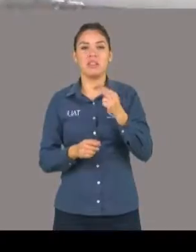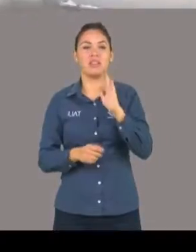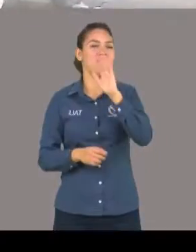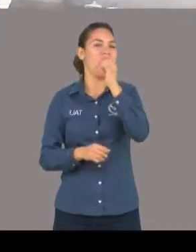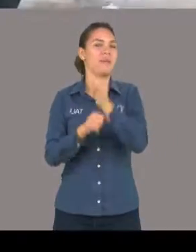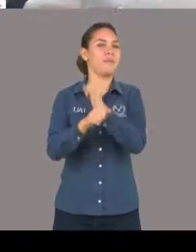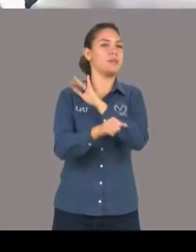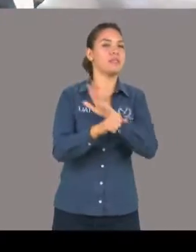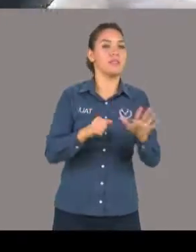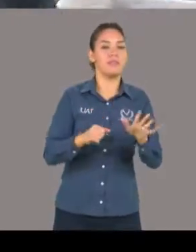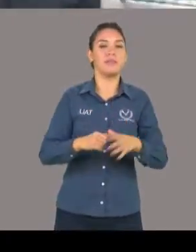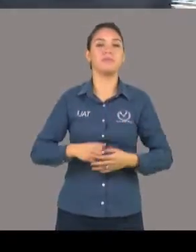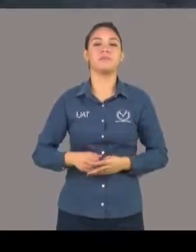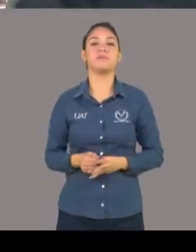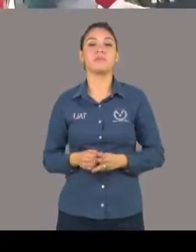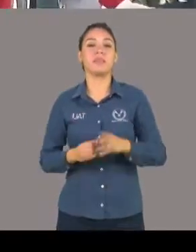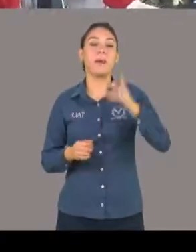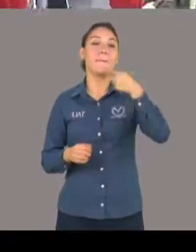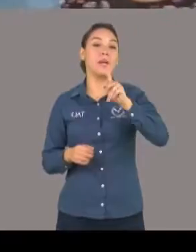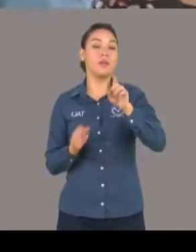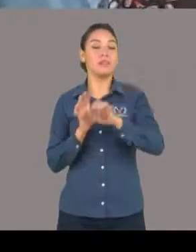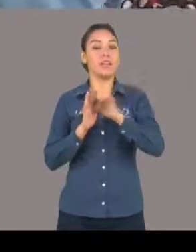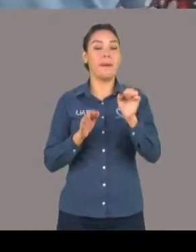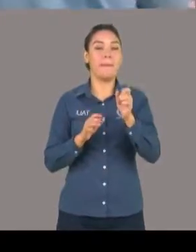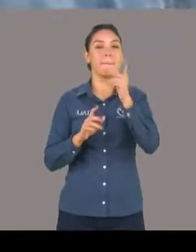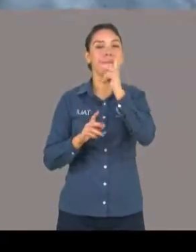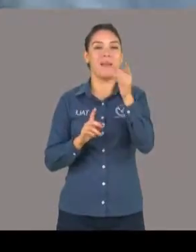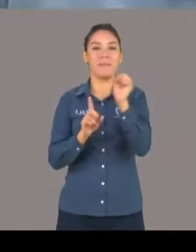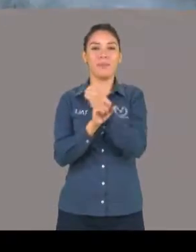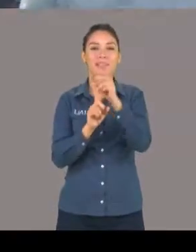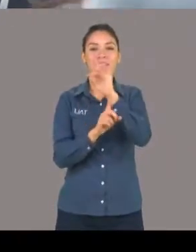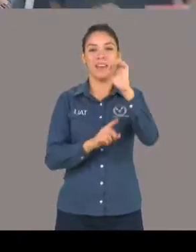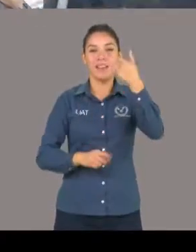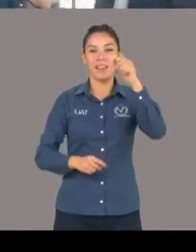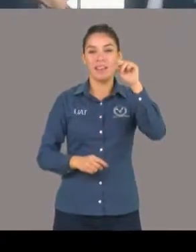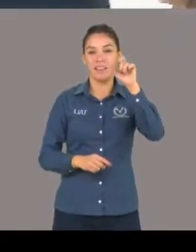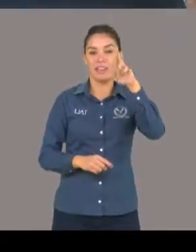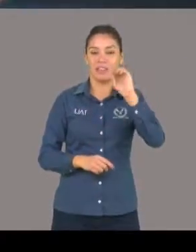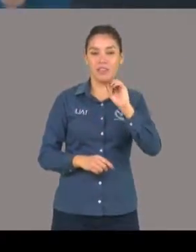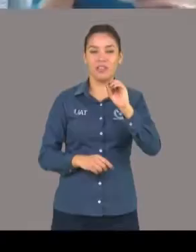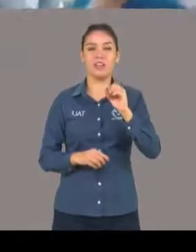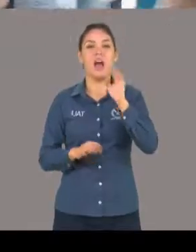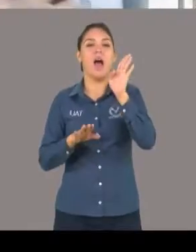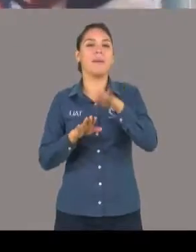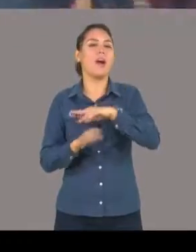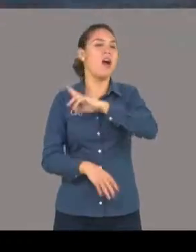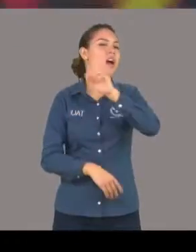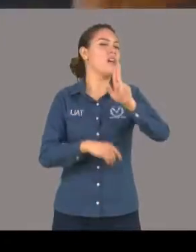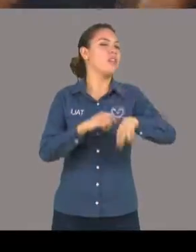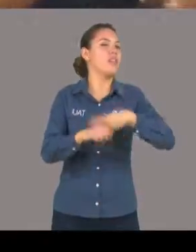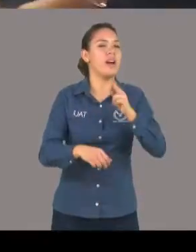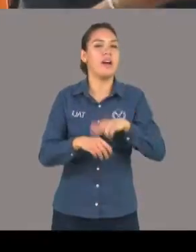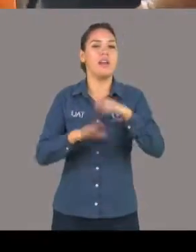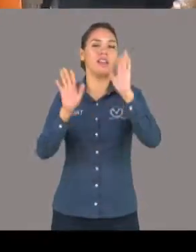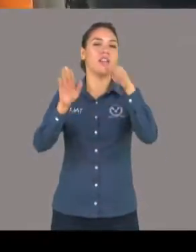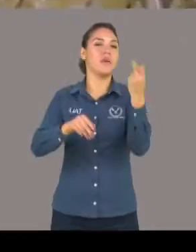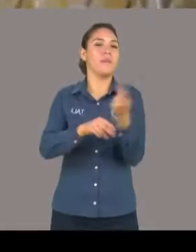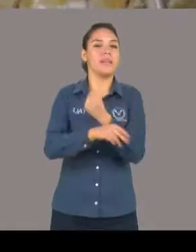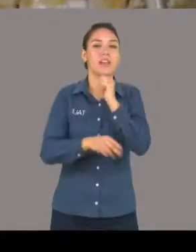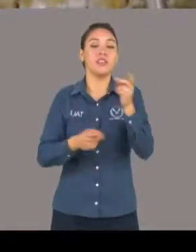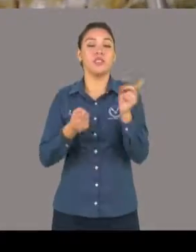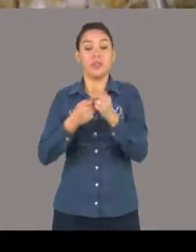que decir que no es posible. Pues al ser la violencia de género una construcción cultural naturalizada,